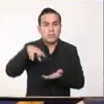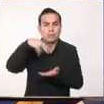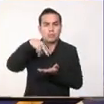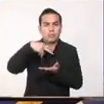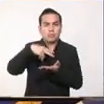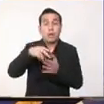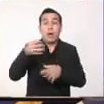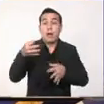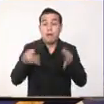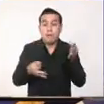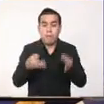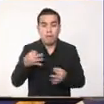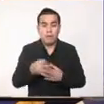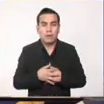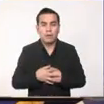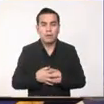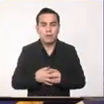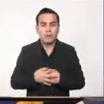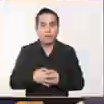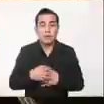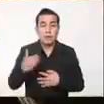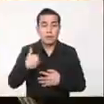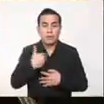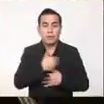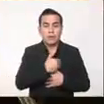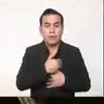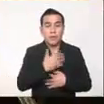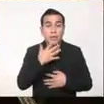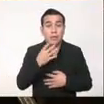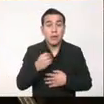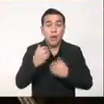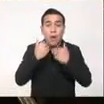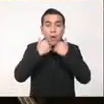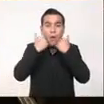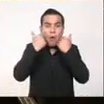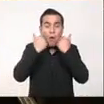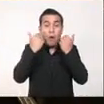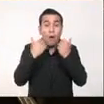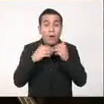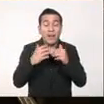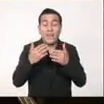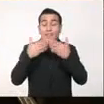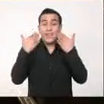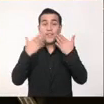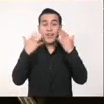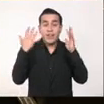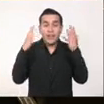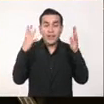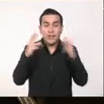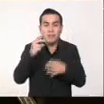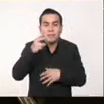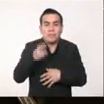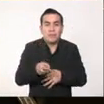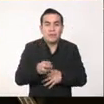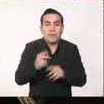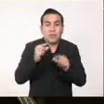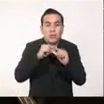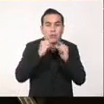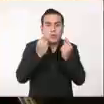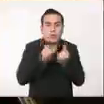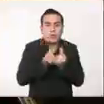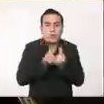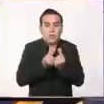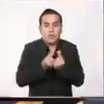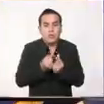bailarina, abogada, ha sido ministra. Todos estallaron en aplausos, menos los mismos de siempre, el grupito que